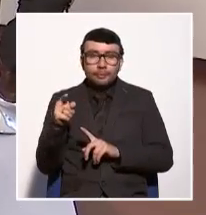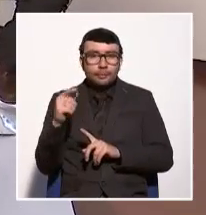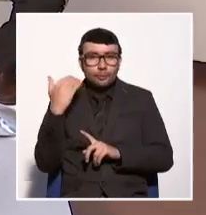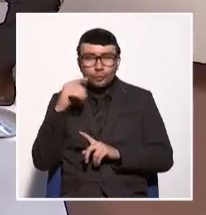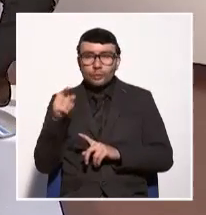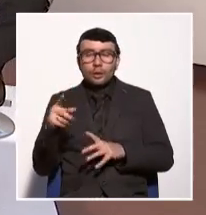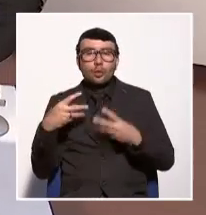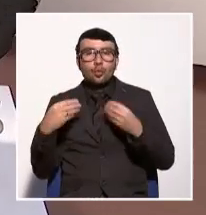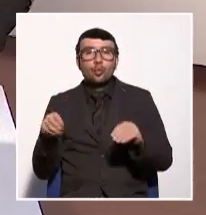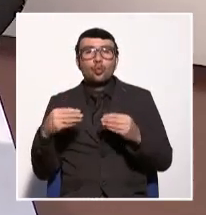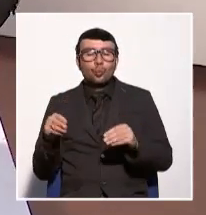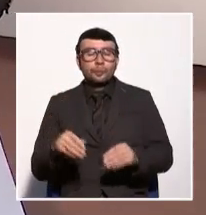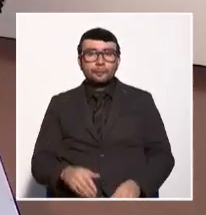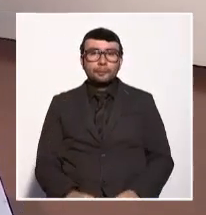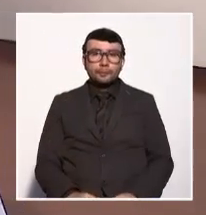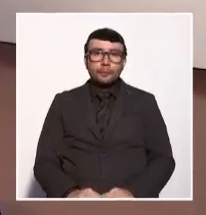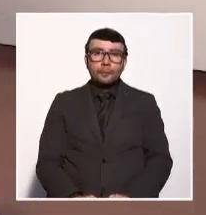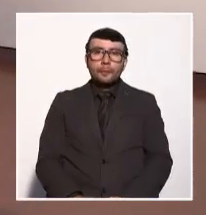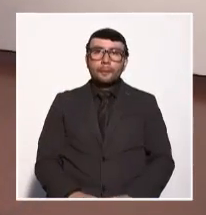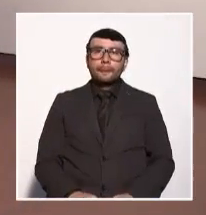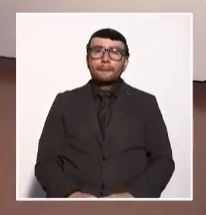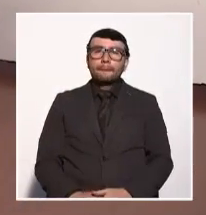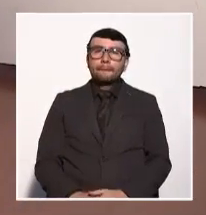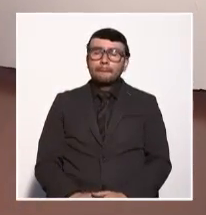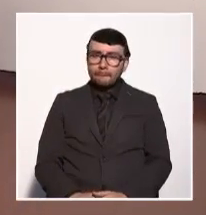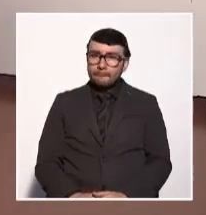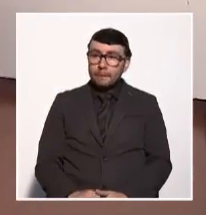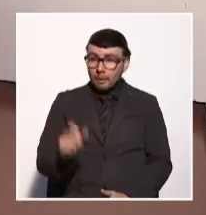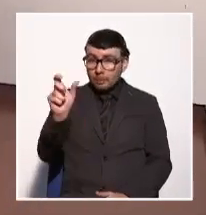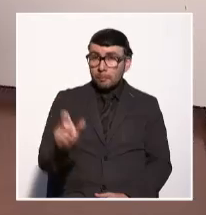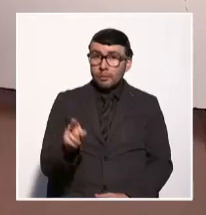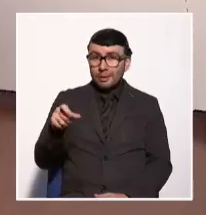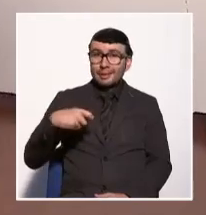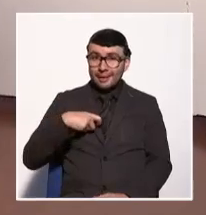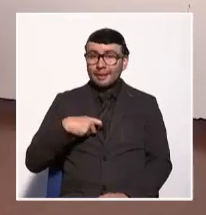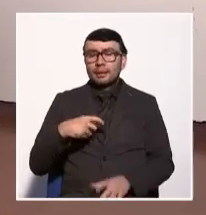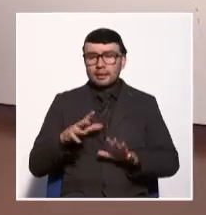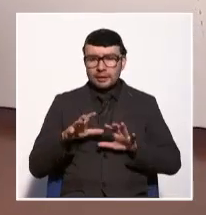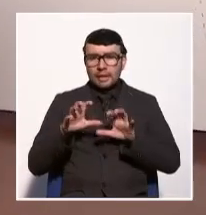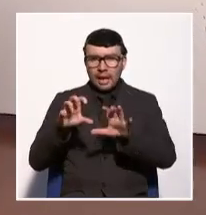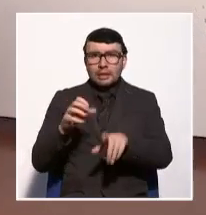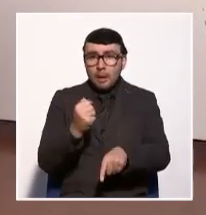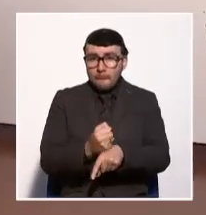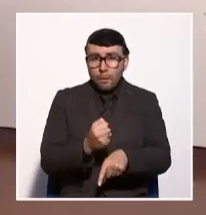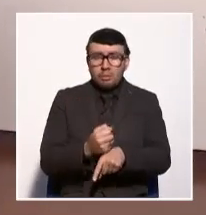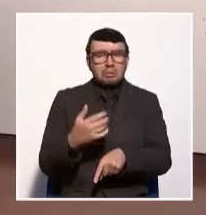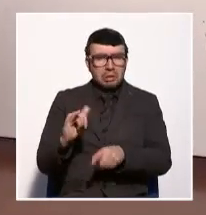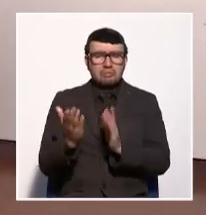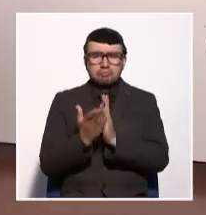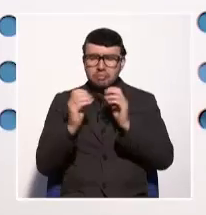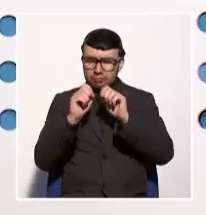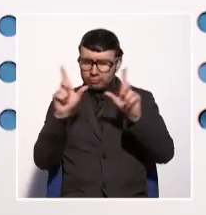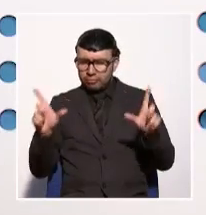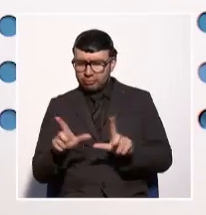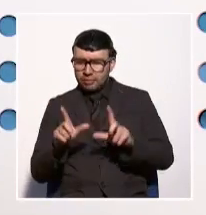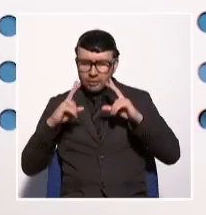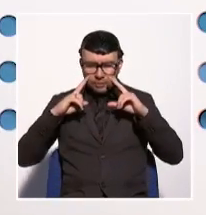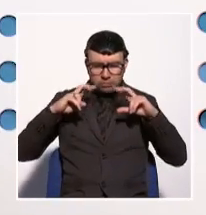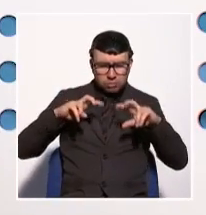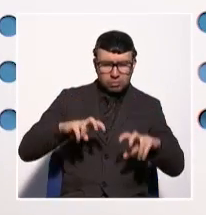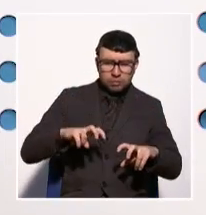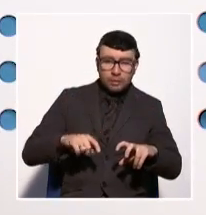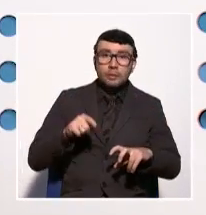tu la impresión con cáncer de próstata ya ha estudiado todos estos exámenes que se hacen en el cáncer de próstata